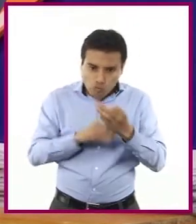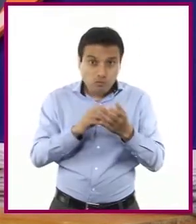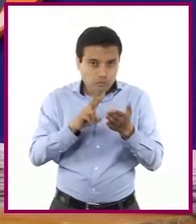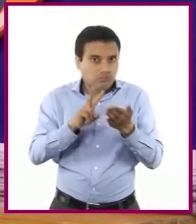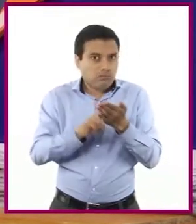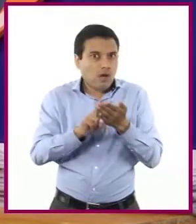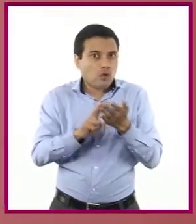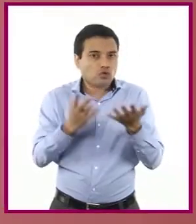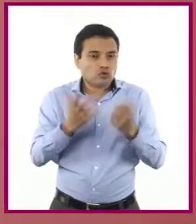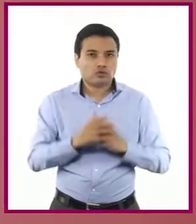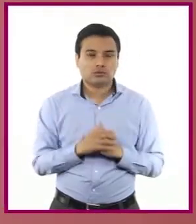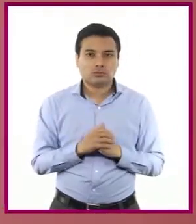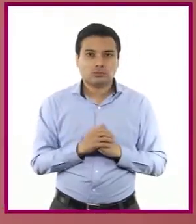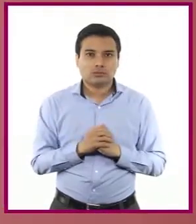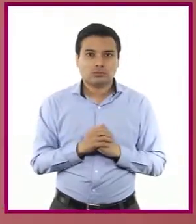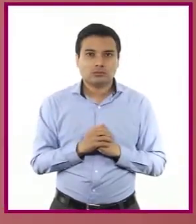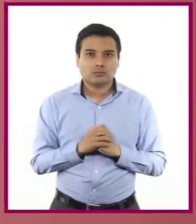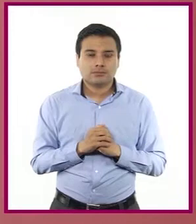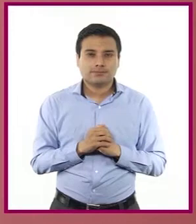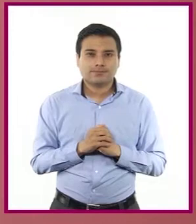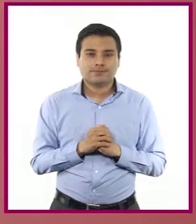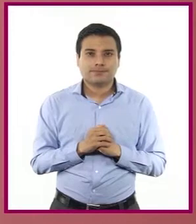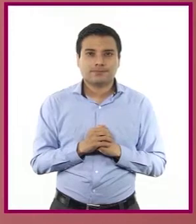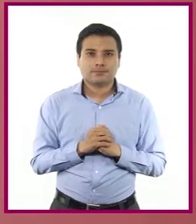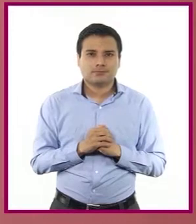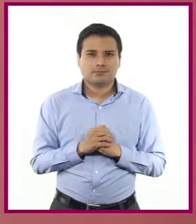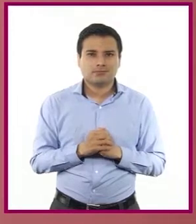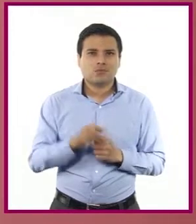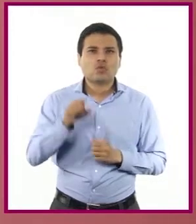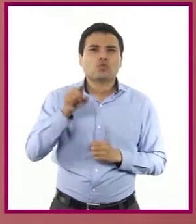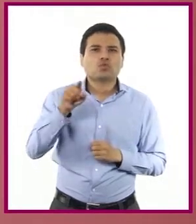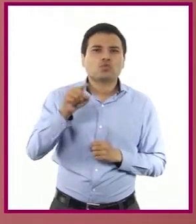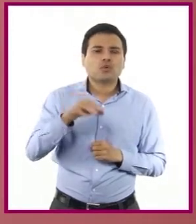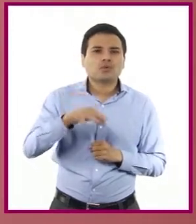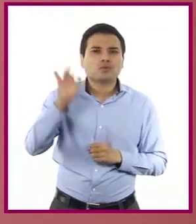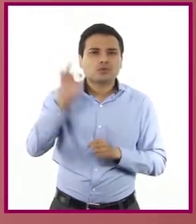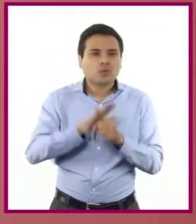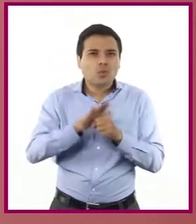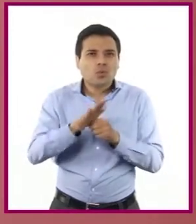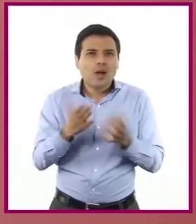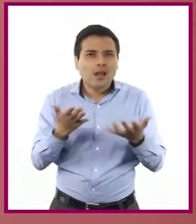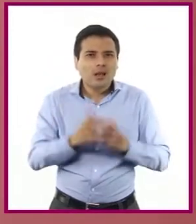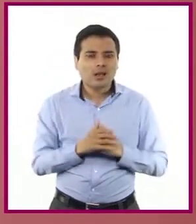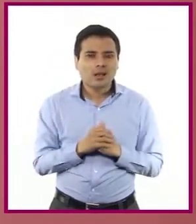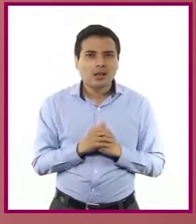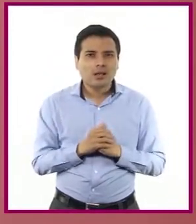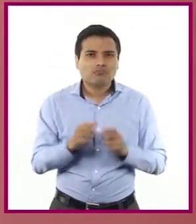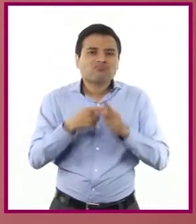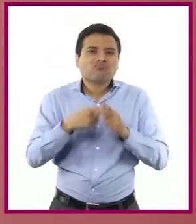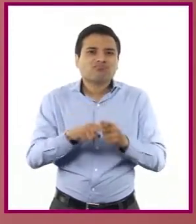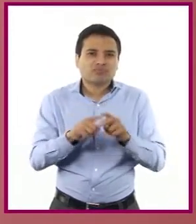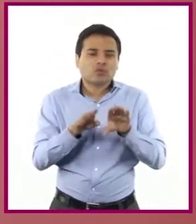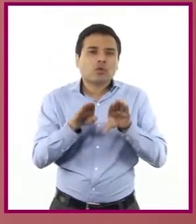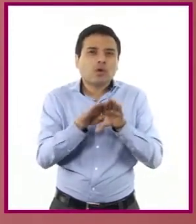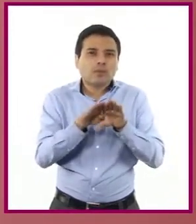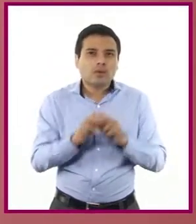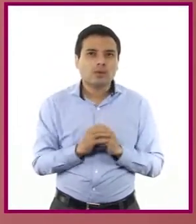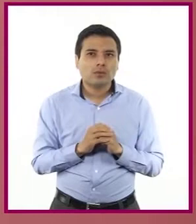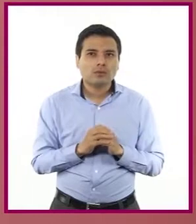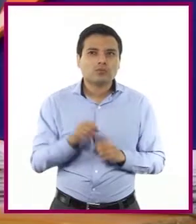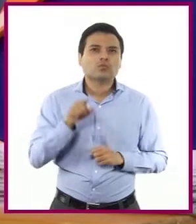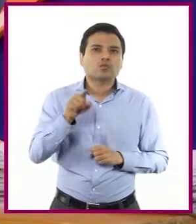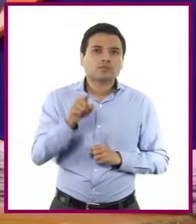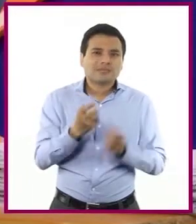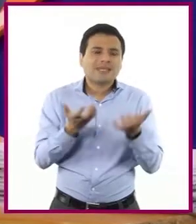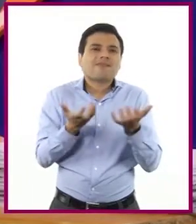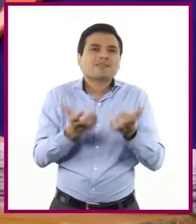interesa. ¿Y por cuál de todos estos libros vas a comenzar? ¿Qué vas a hacer